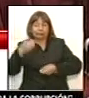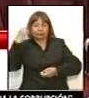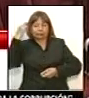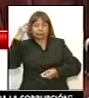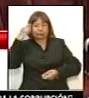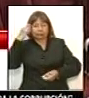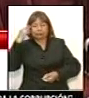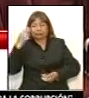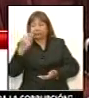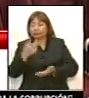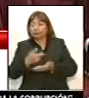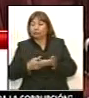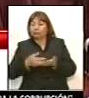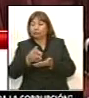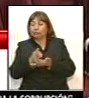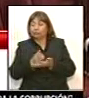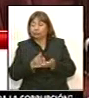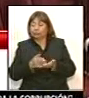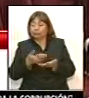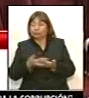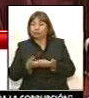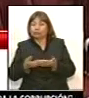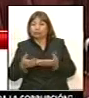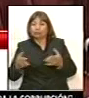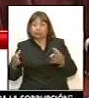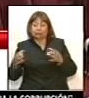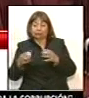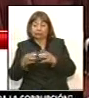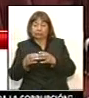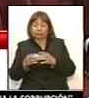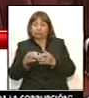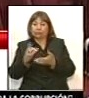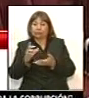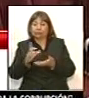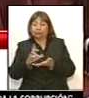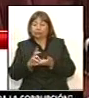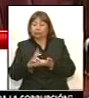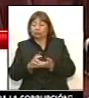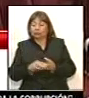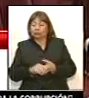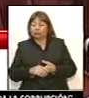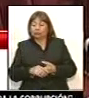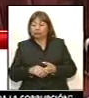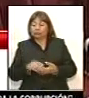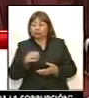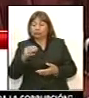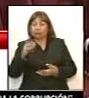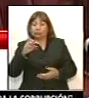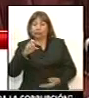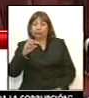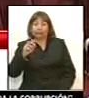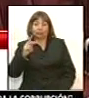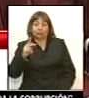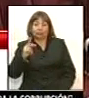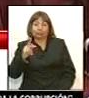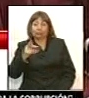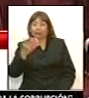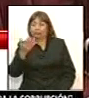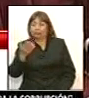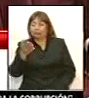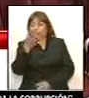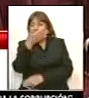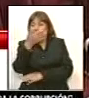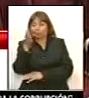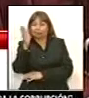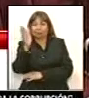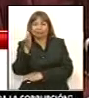¿no? Y que parte de esto, pues, se crea el Grupo de Lima, donde el expresidente Pedro Pablo Kuczynski, ¿no?, es el abanderado del